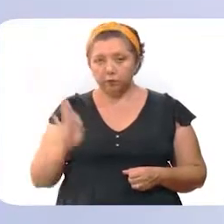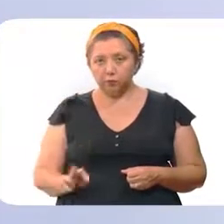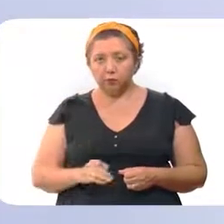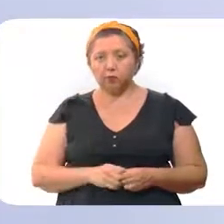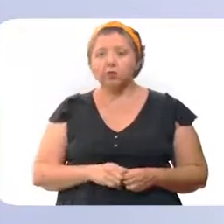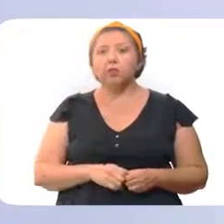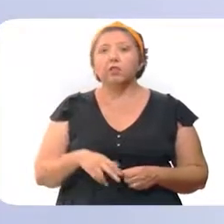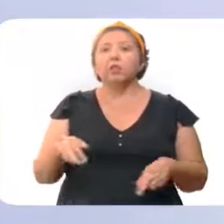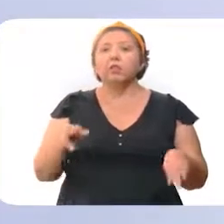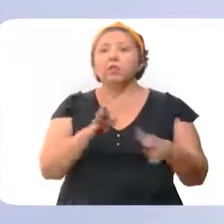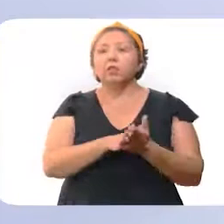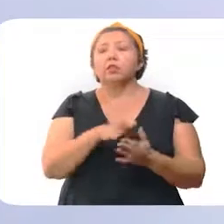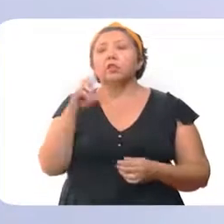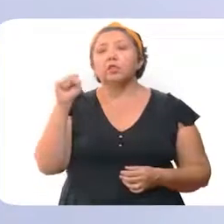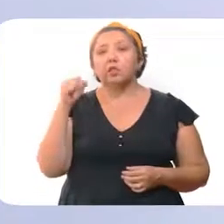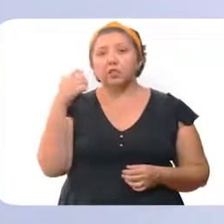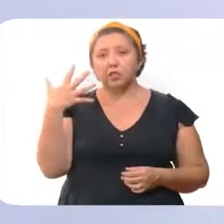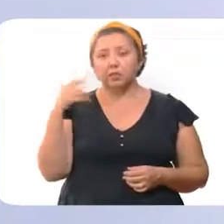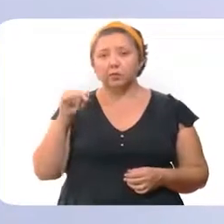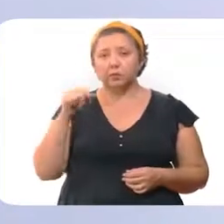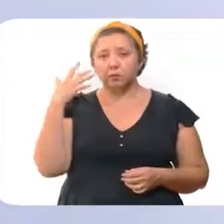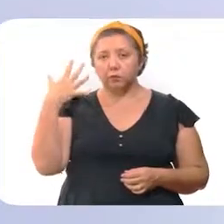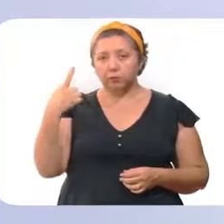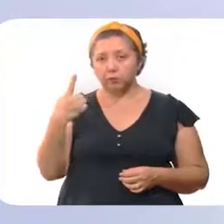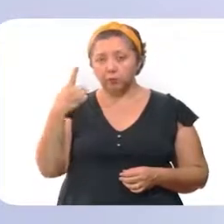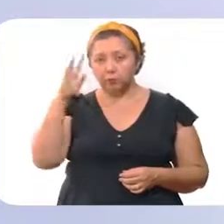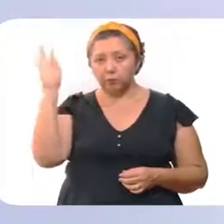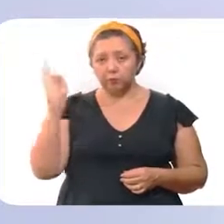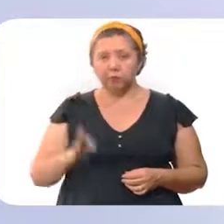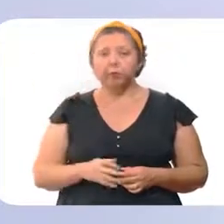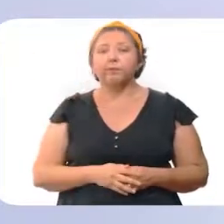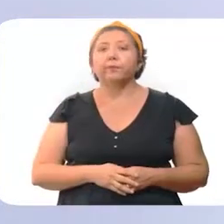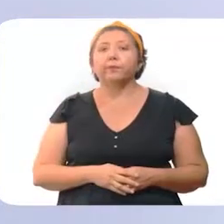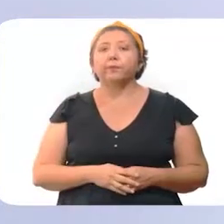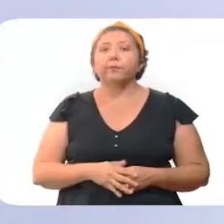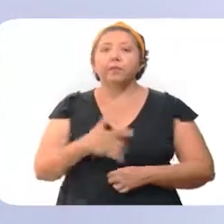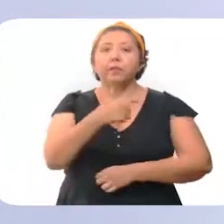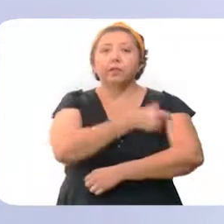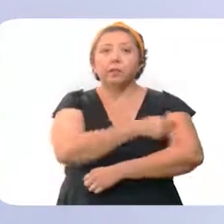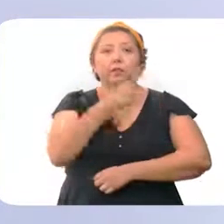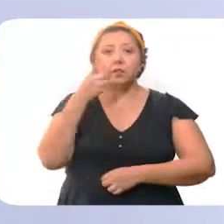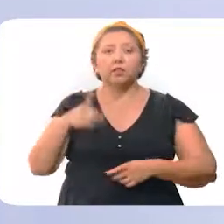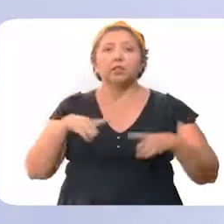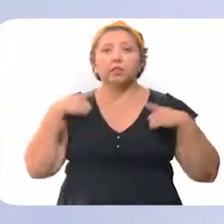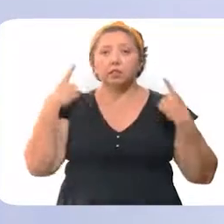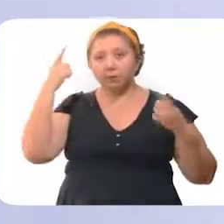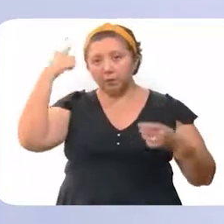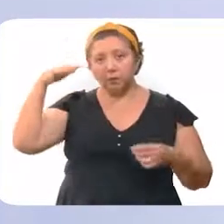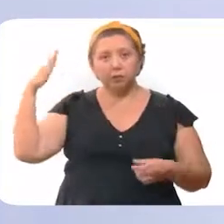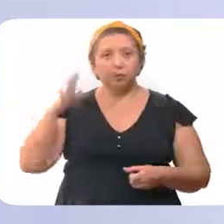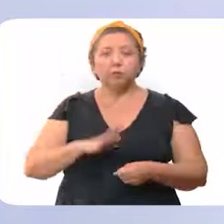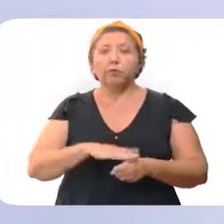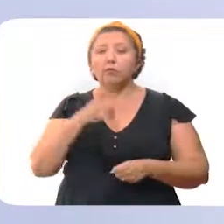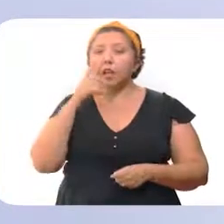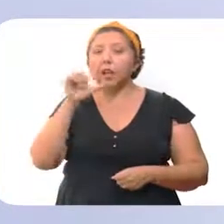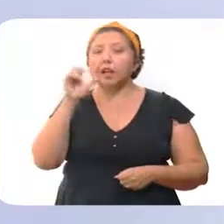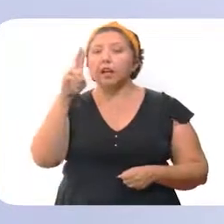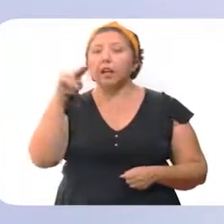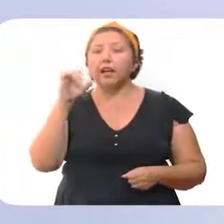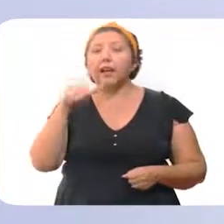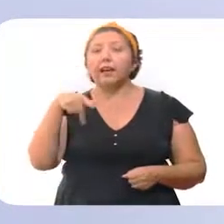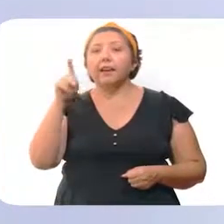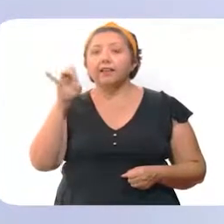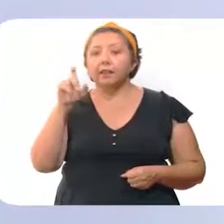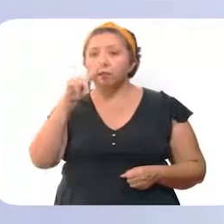64.4% y Río Lagartos con el 65.1%. Las vacunas que fueron destinadas a adultos mayores de Acanqué,